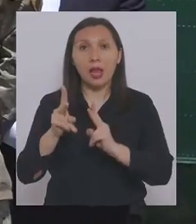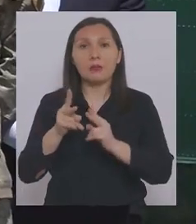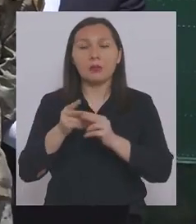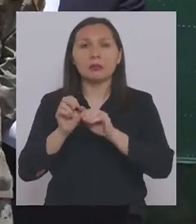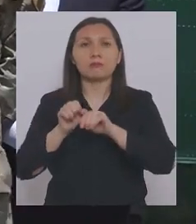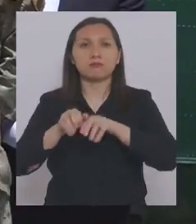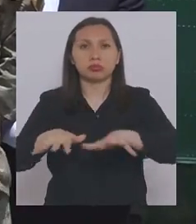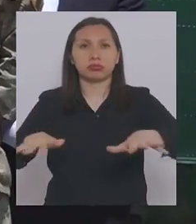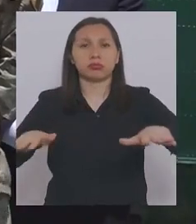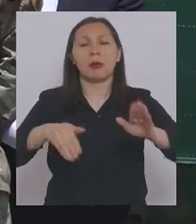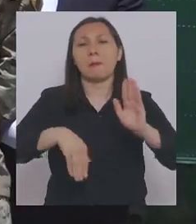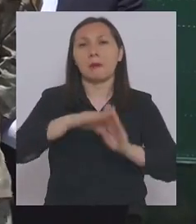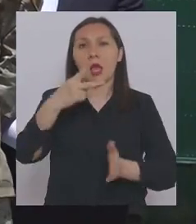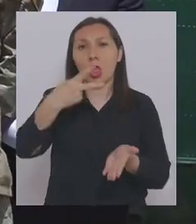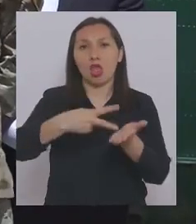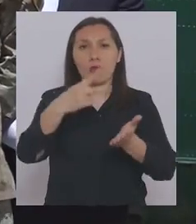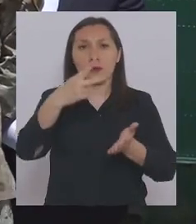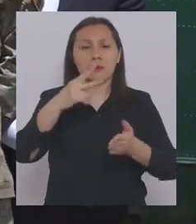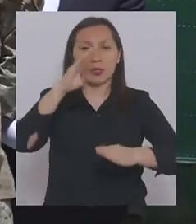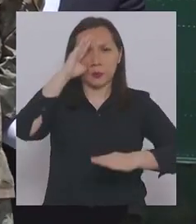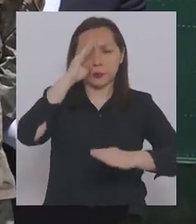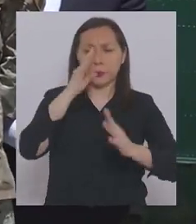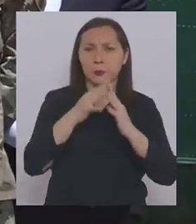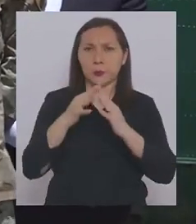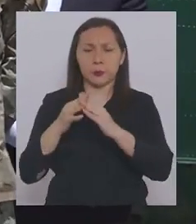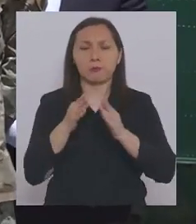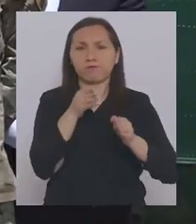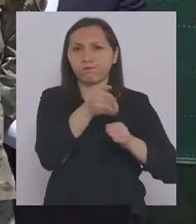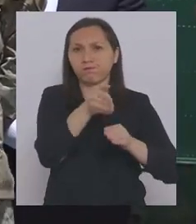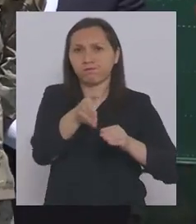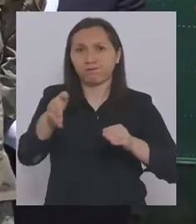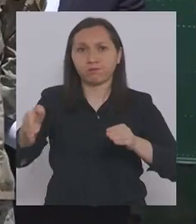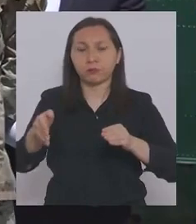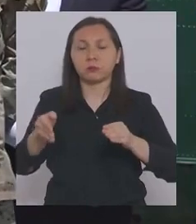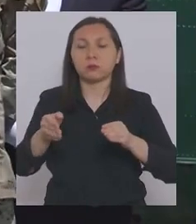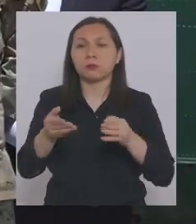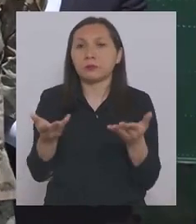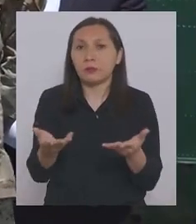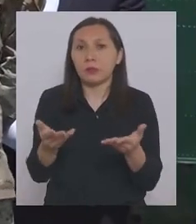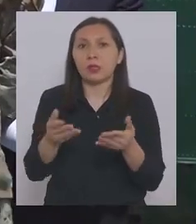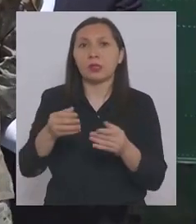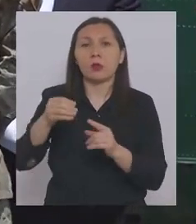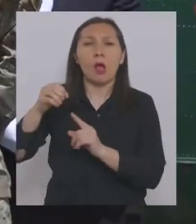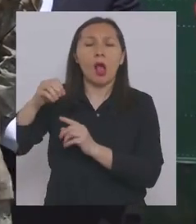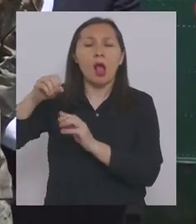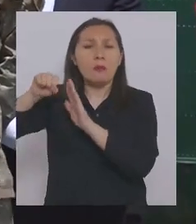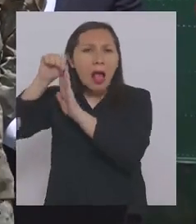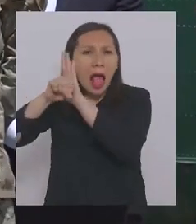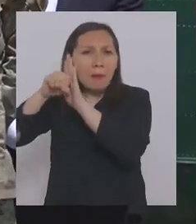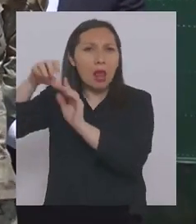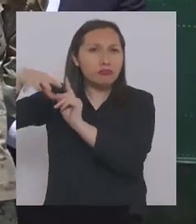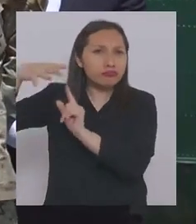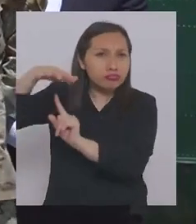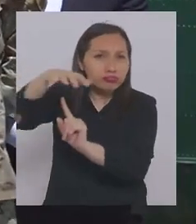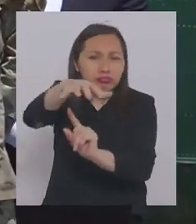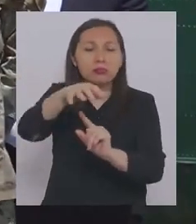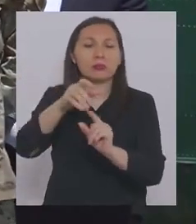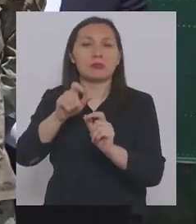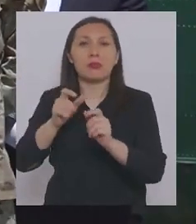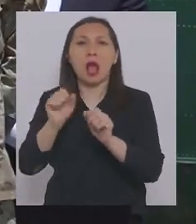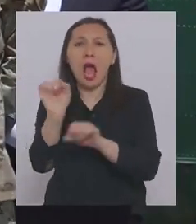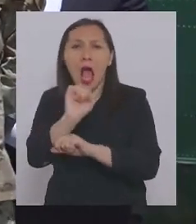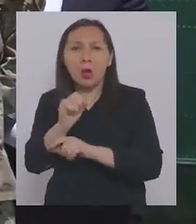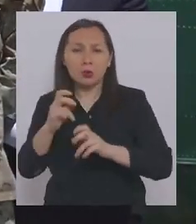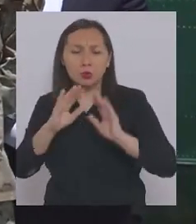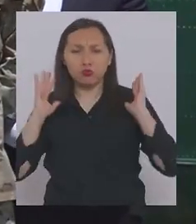a más de 2.000 efectivos de nuestras Fuerzas Armadas, con drones, con vehículos blindados, con vigilancia aérea,